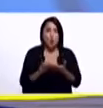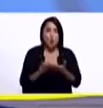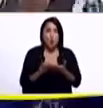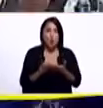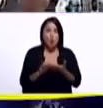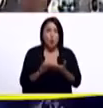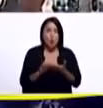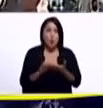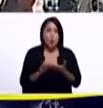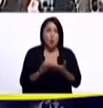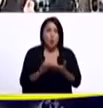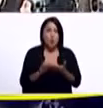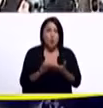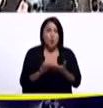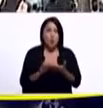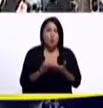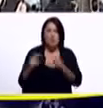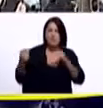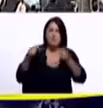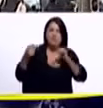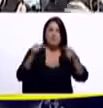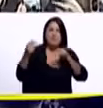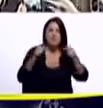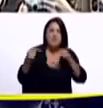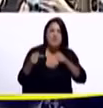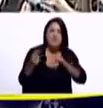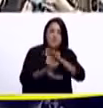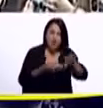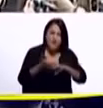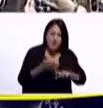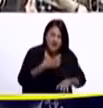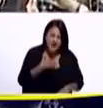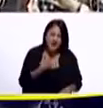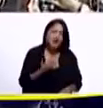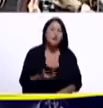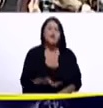a través del enfrentamiento estéril y la violencia?